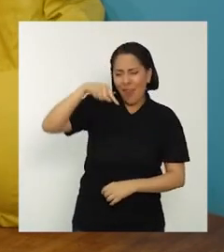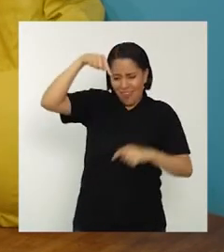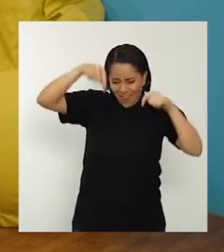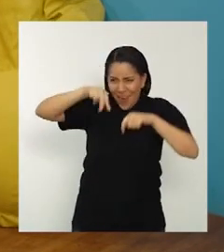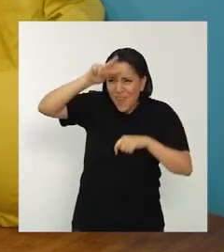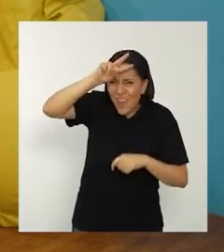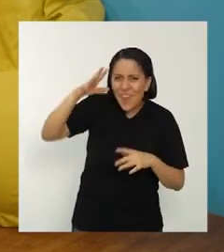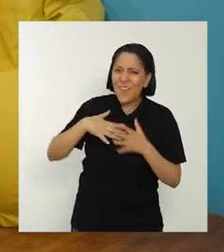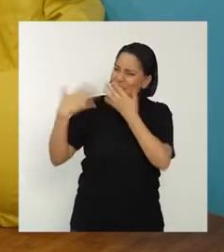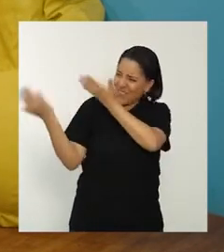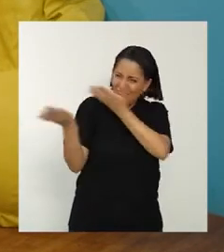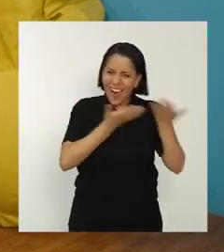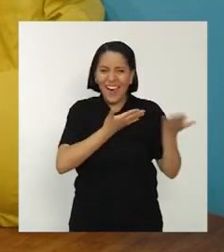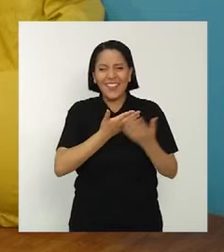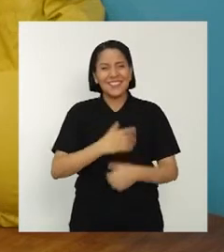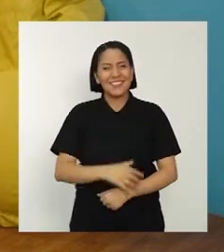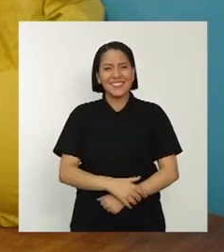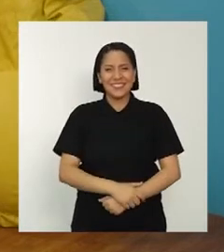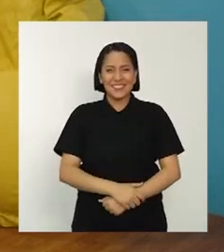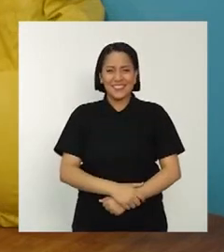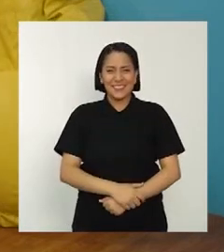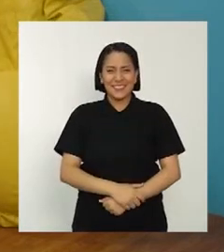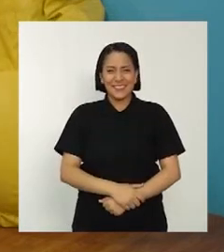peruanas. ¡Acompáñanos! ¡Vamos!